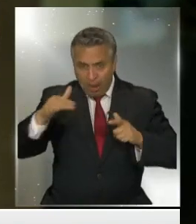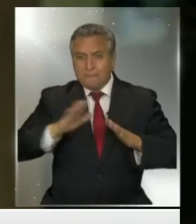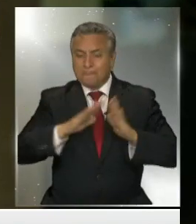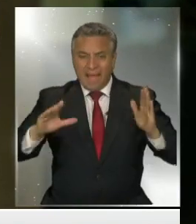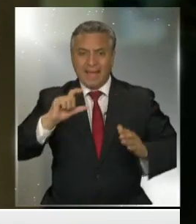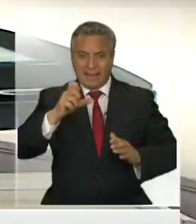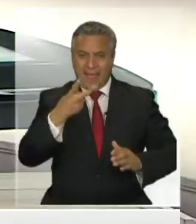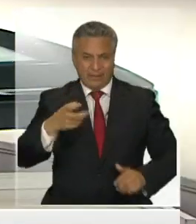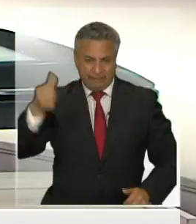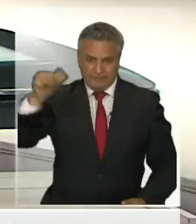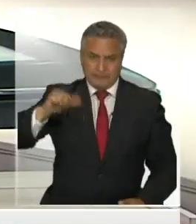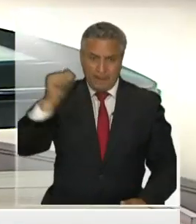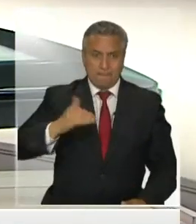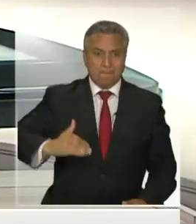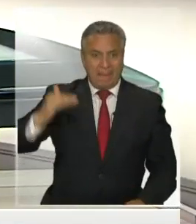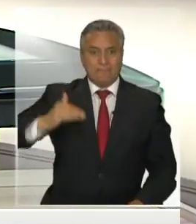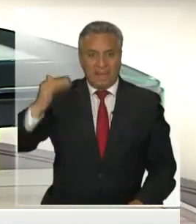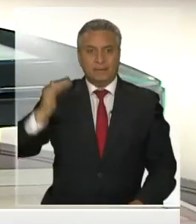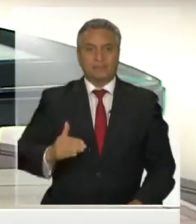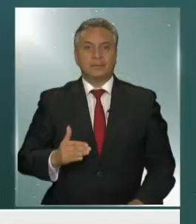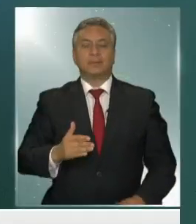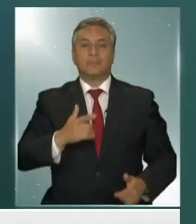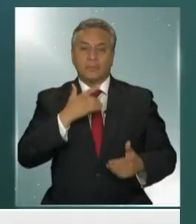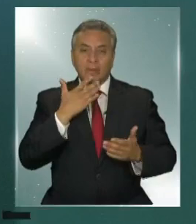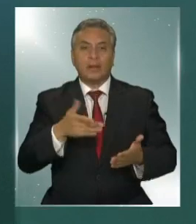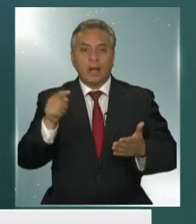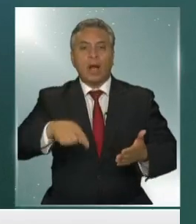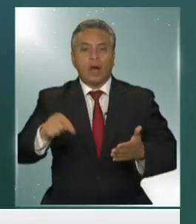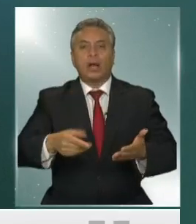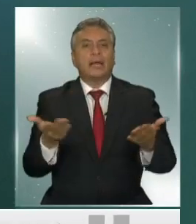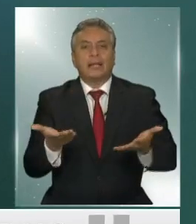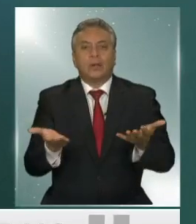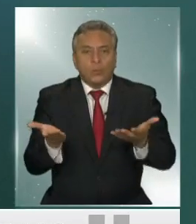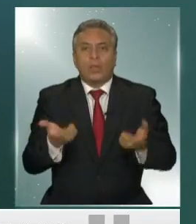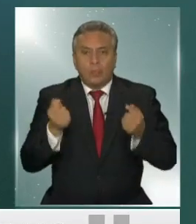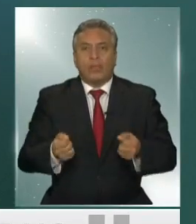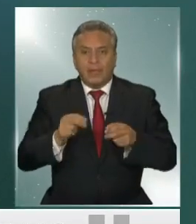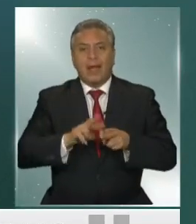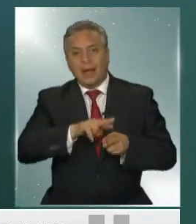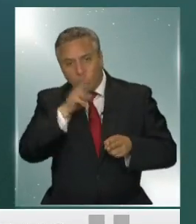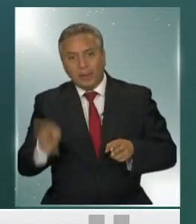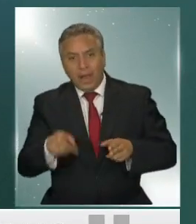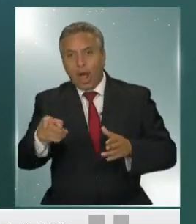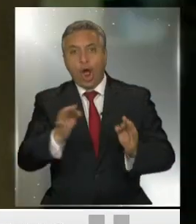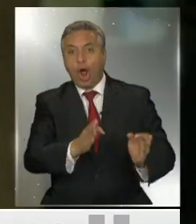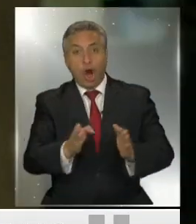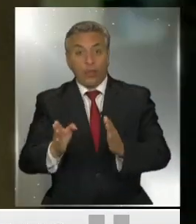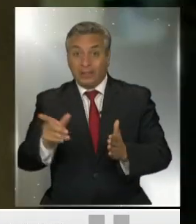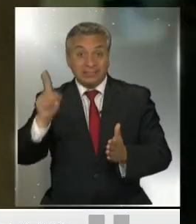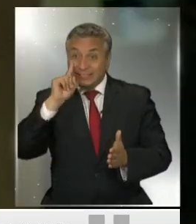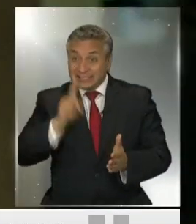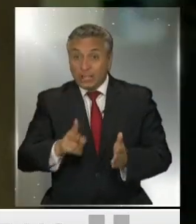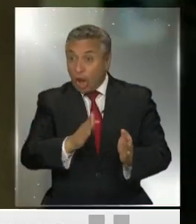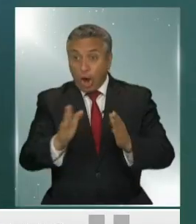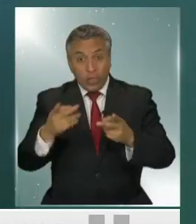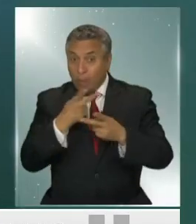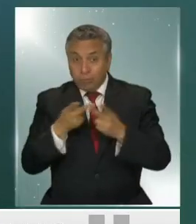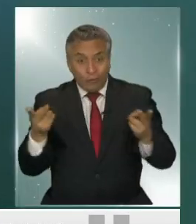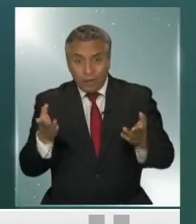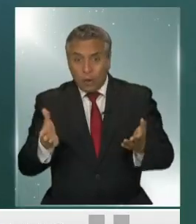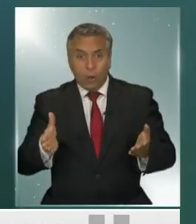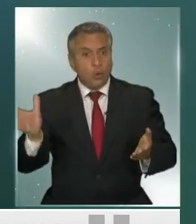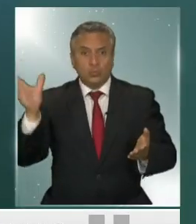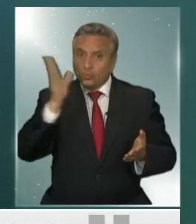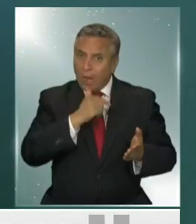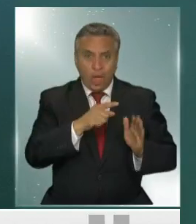manifestación en esta situación de emergencias cuáles son aquellas medidas con las cuales se puede contribuir para recuperar el orden público porque sin orden público no vamos a tener